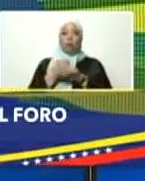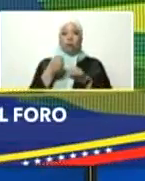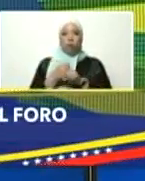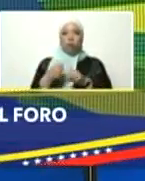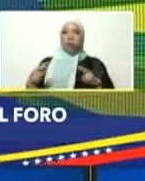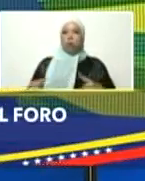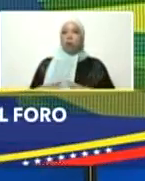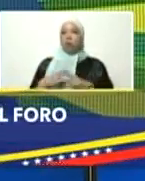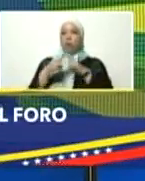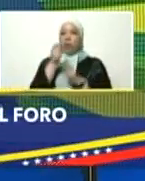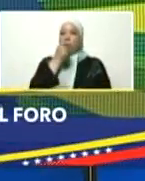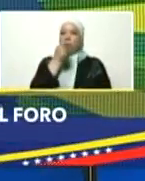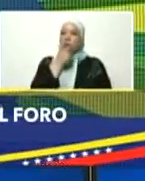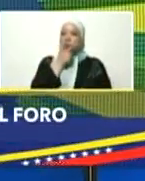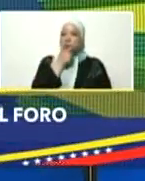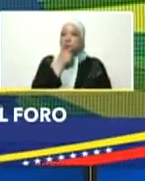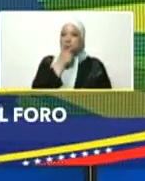tan bonito,